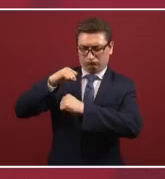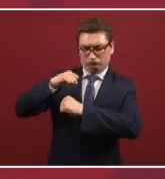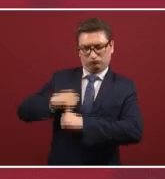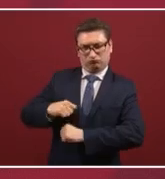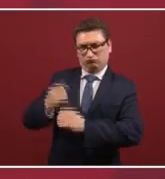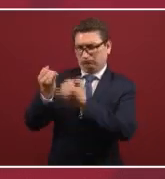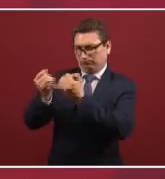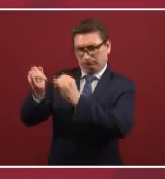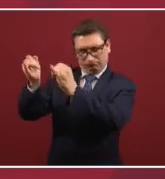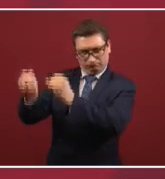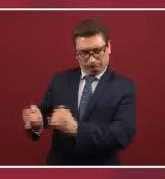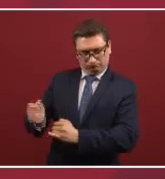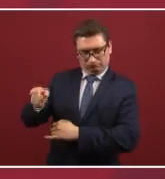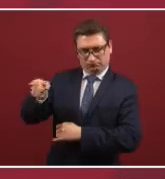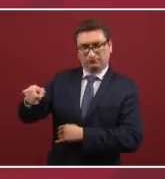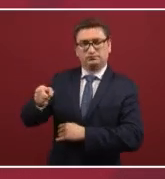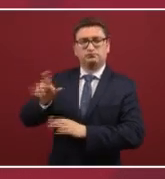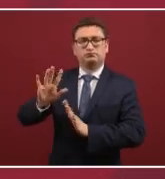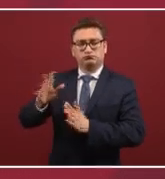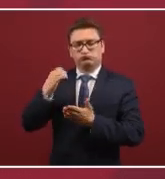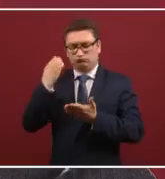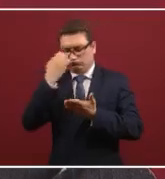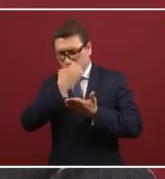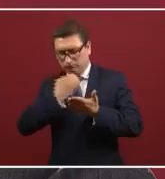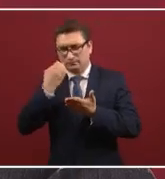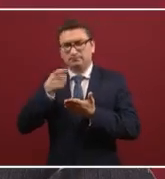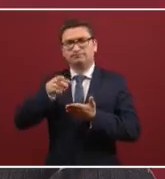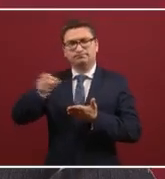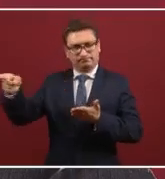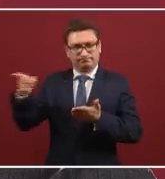Ellos van a decidir,